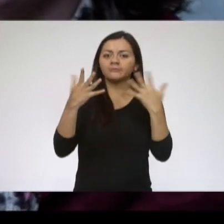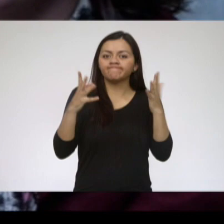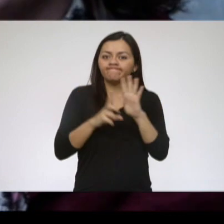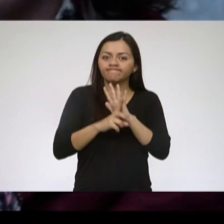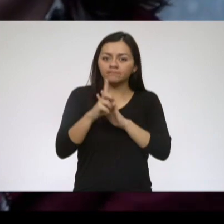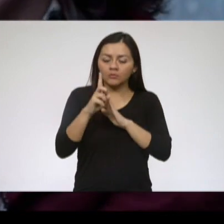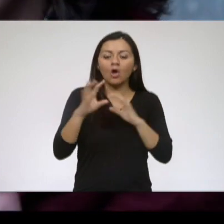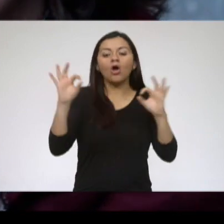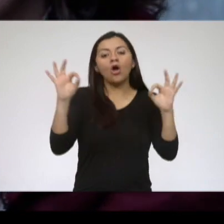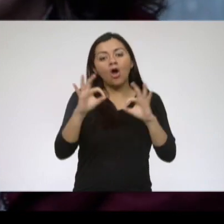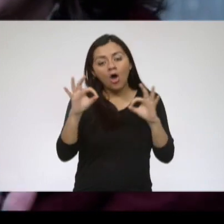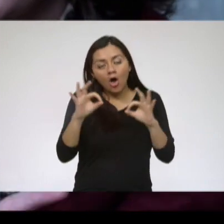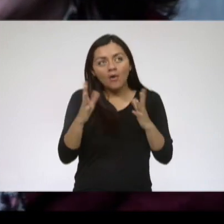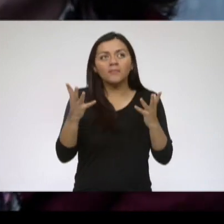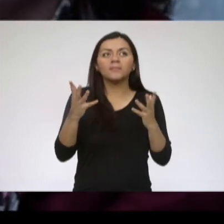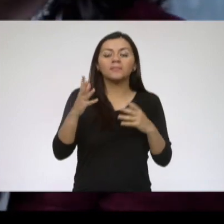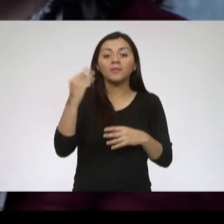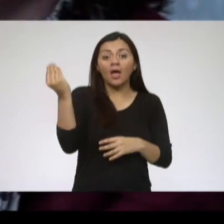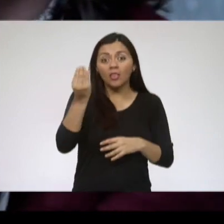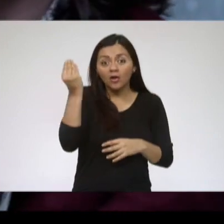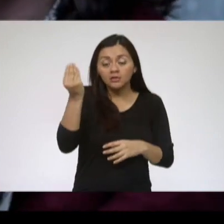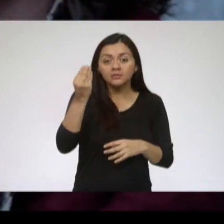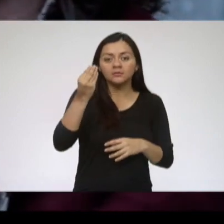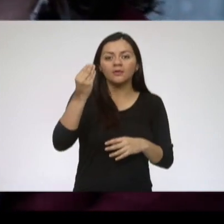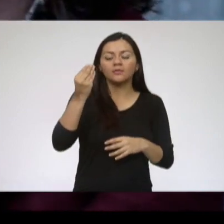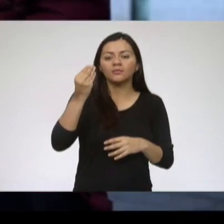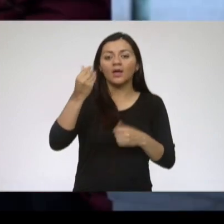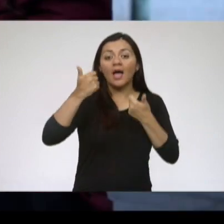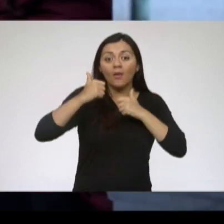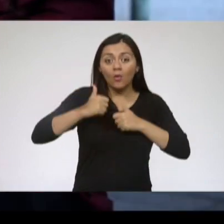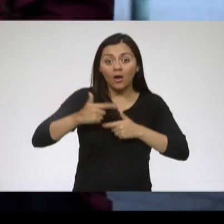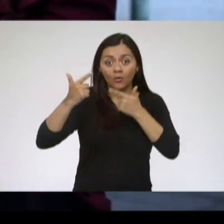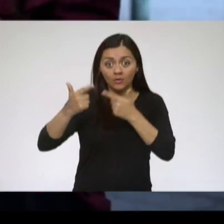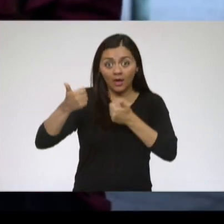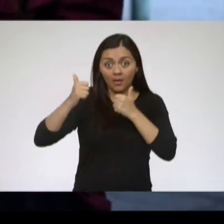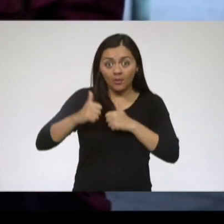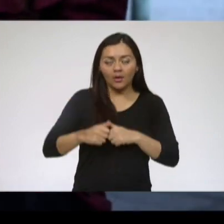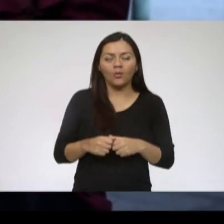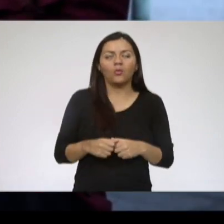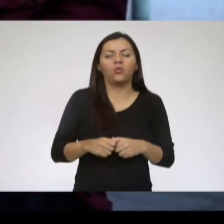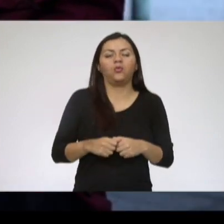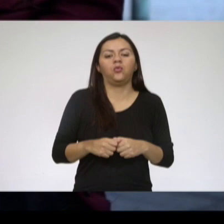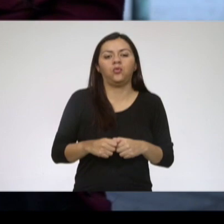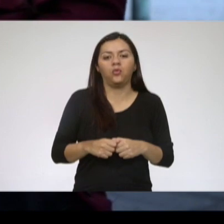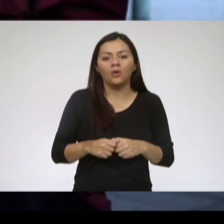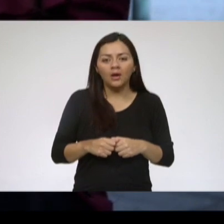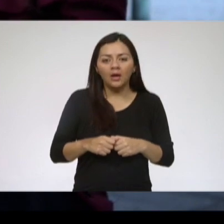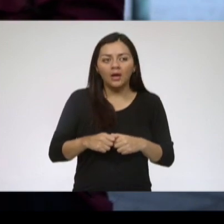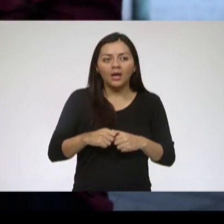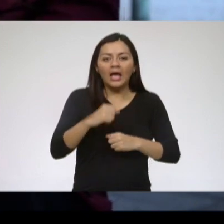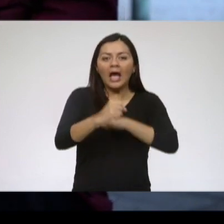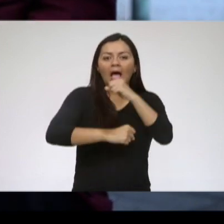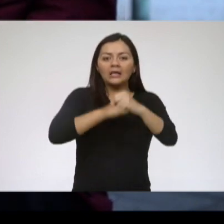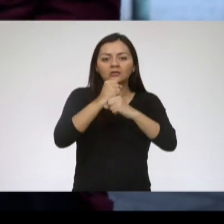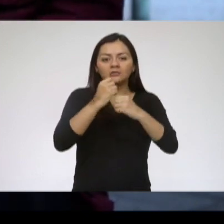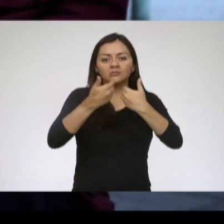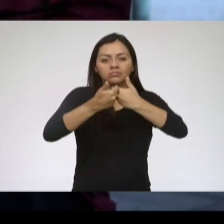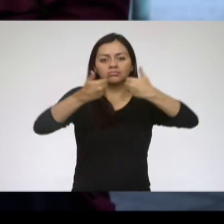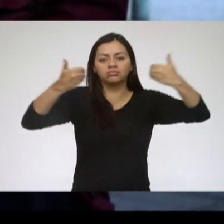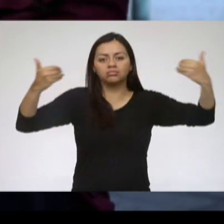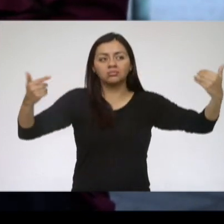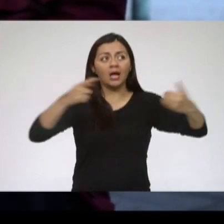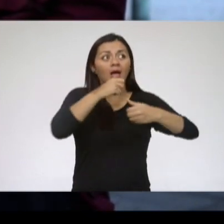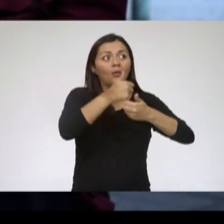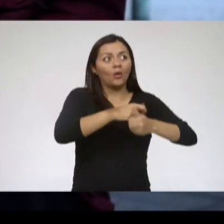niños o adolescentes que se quedan con las abuelas o abuelos, es tan distante el grado de edad que